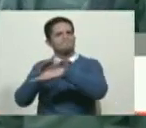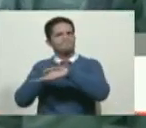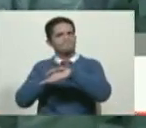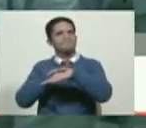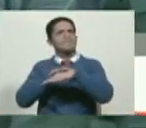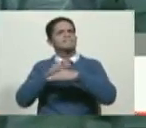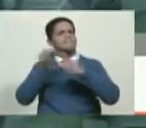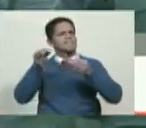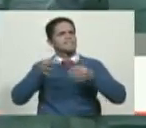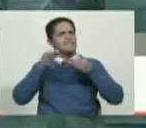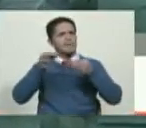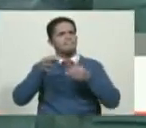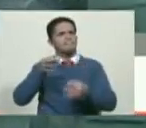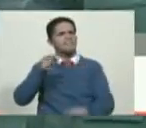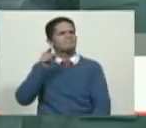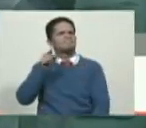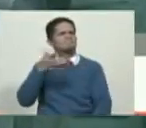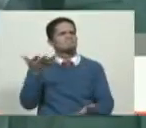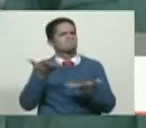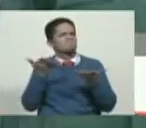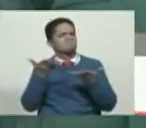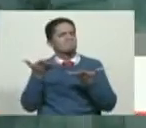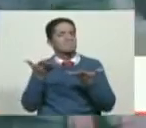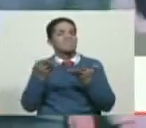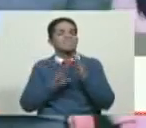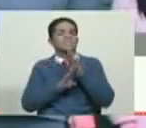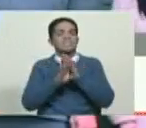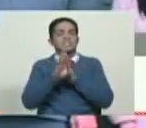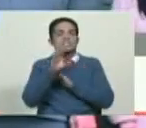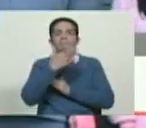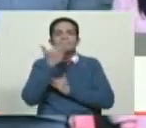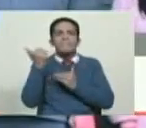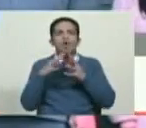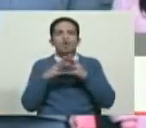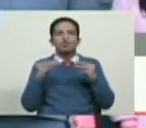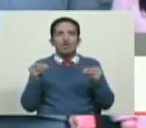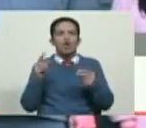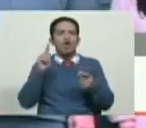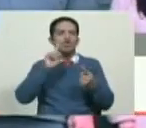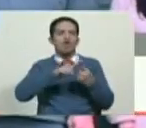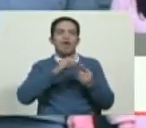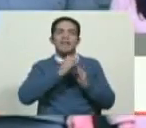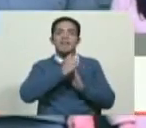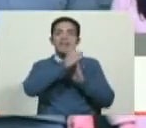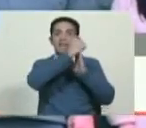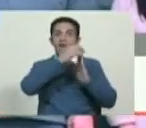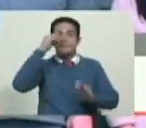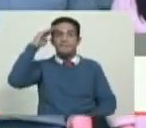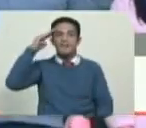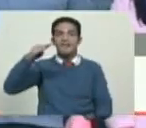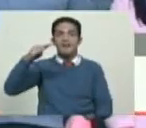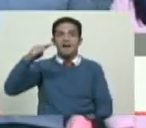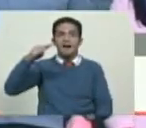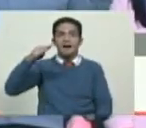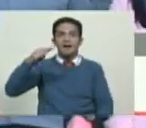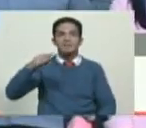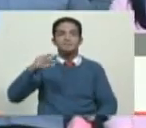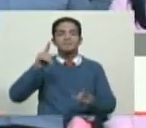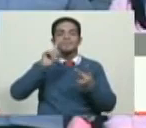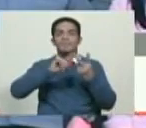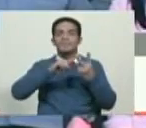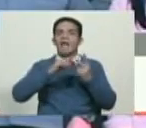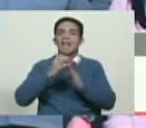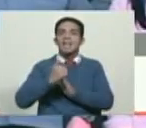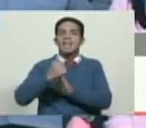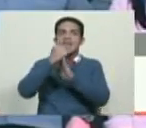Venezuela, a una renovación y una mejoría en todo, en el liderazgo militar, en el liderazgo